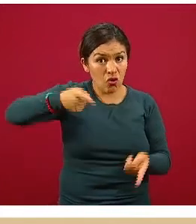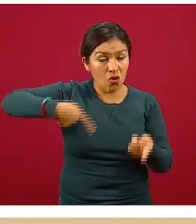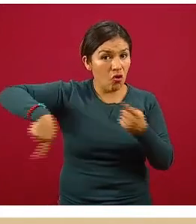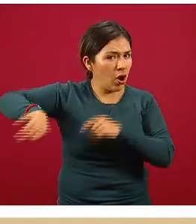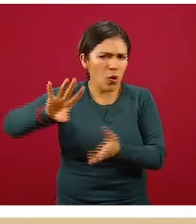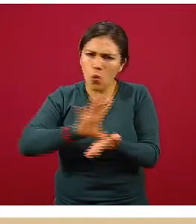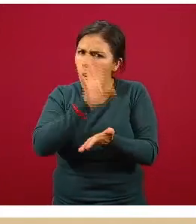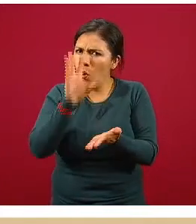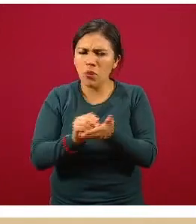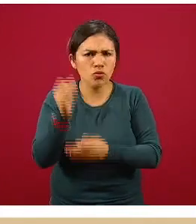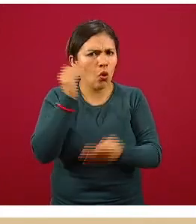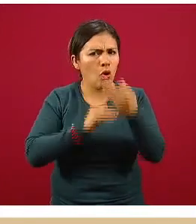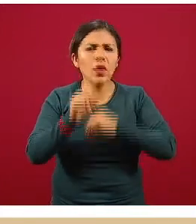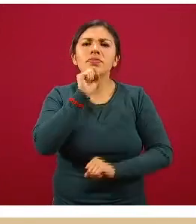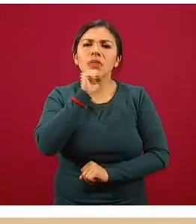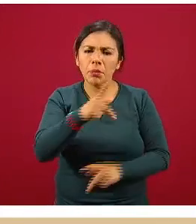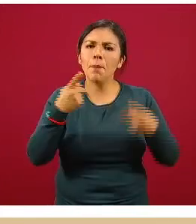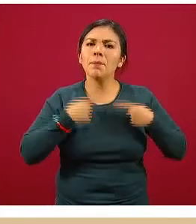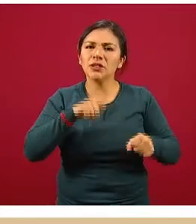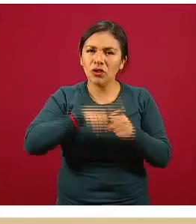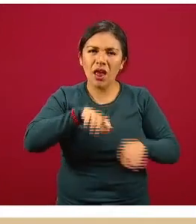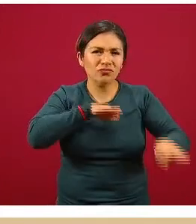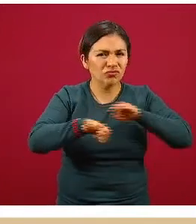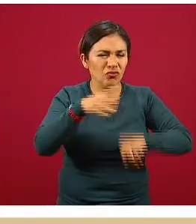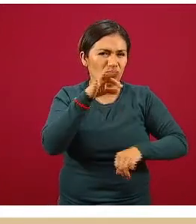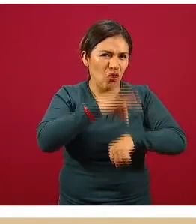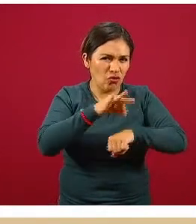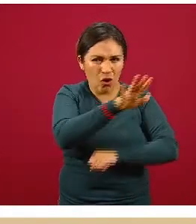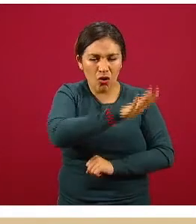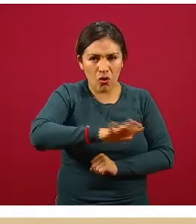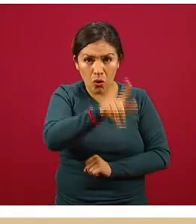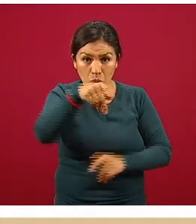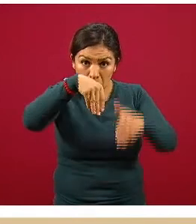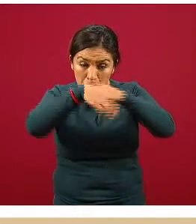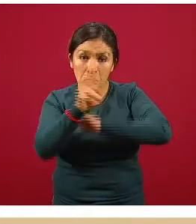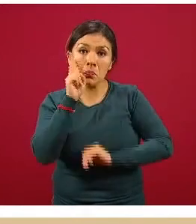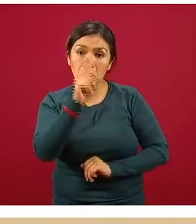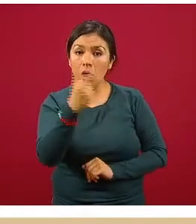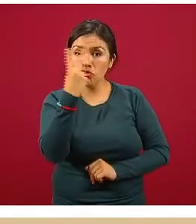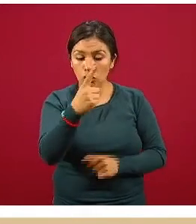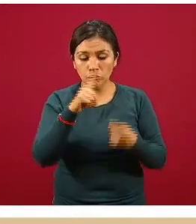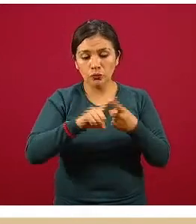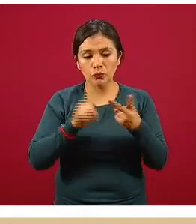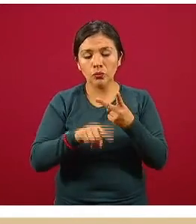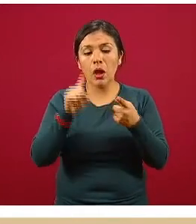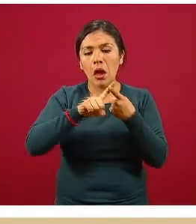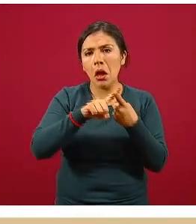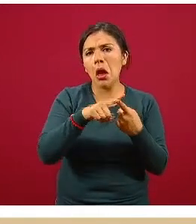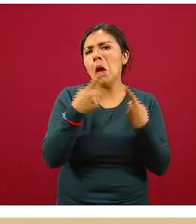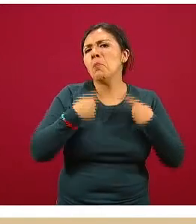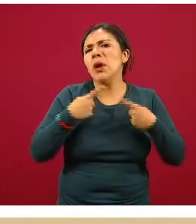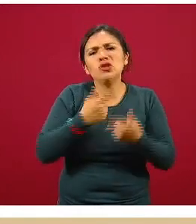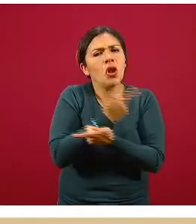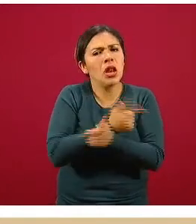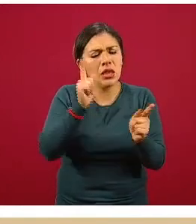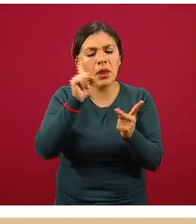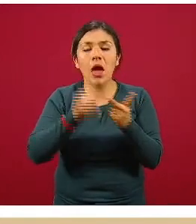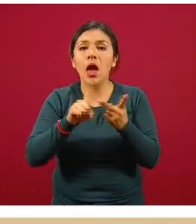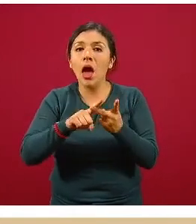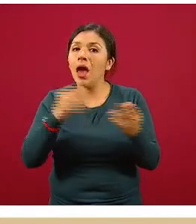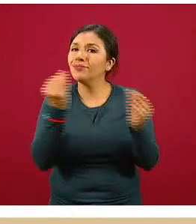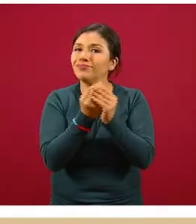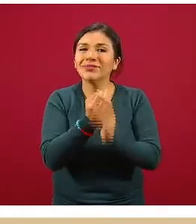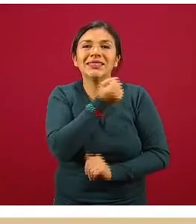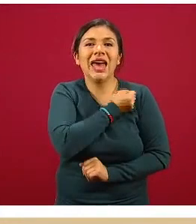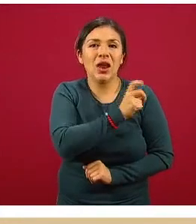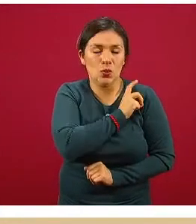población general, pero también al personal de salud. Si ustedes ingresan, va a haber dos opciones, población general y personal de salud. La única